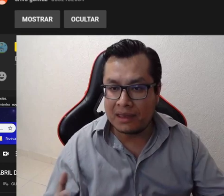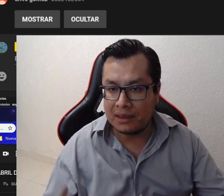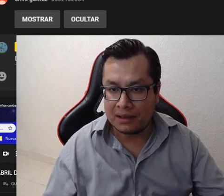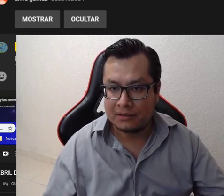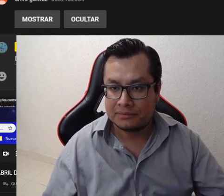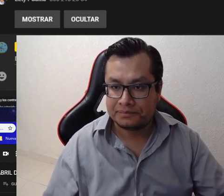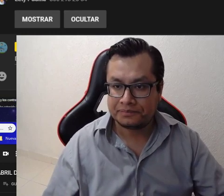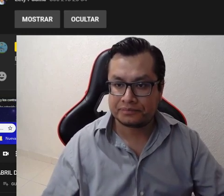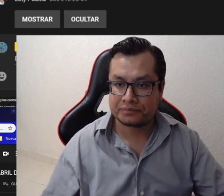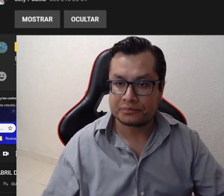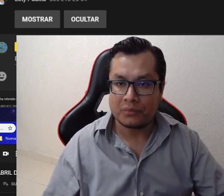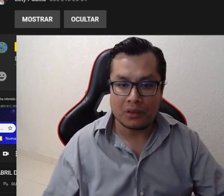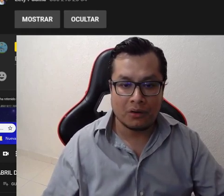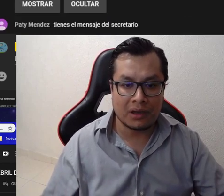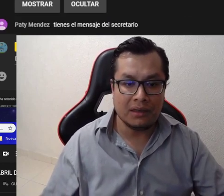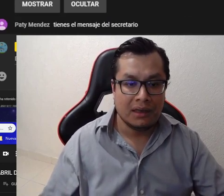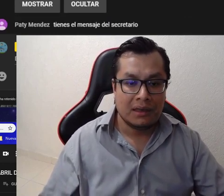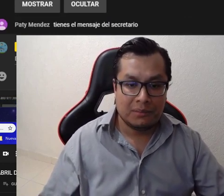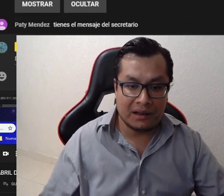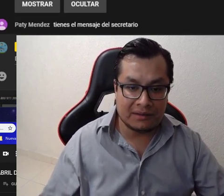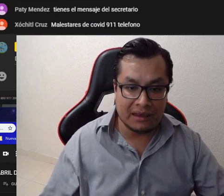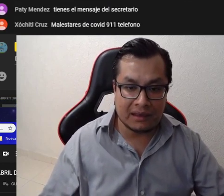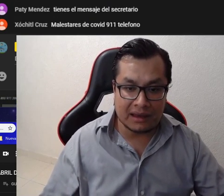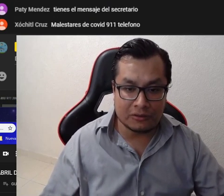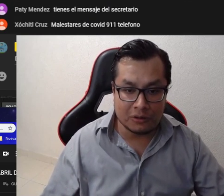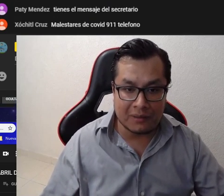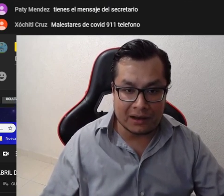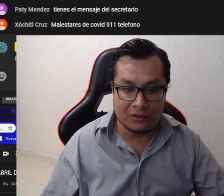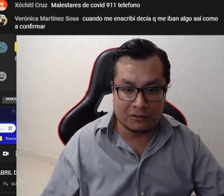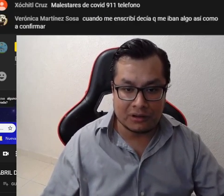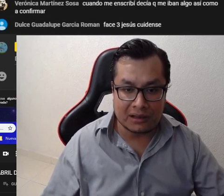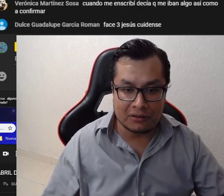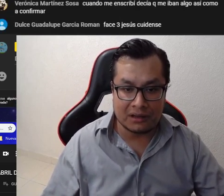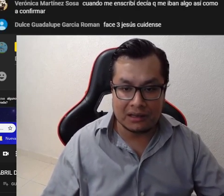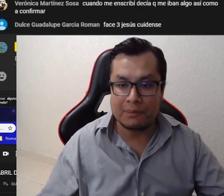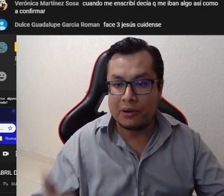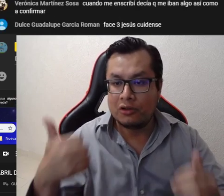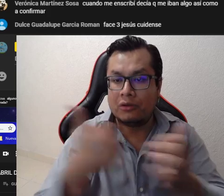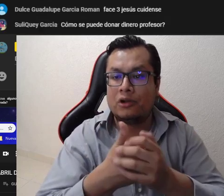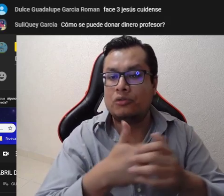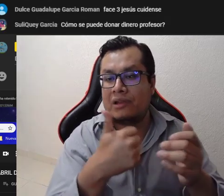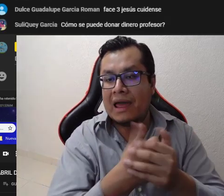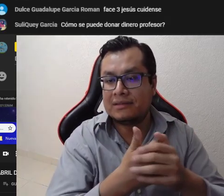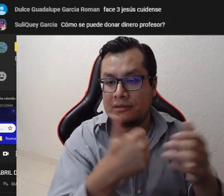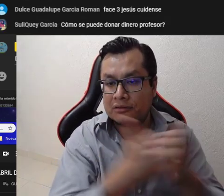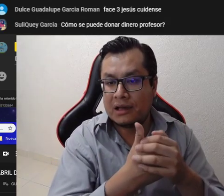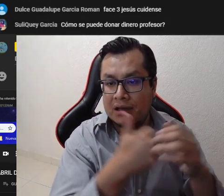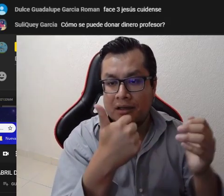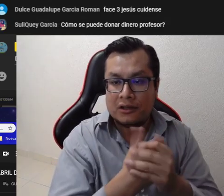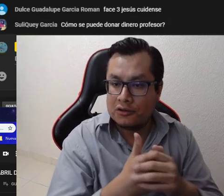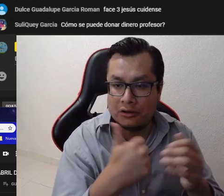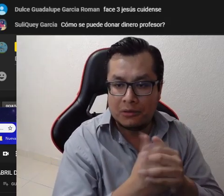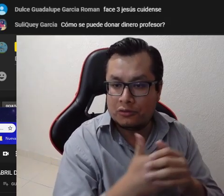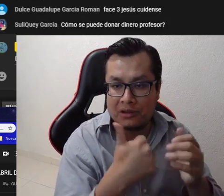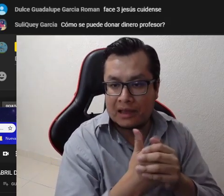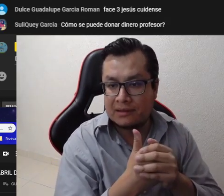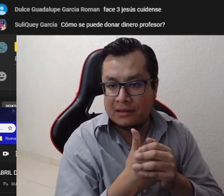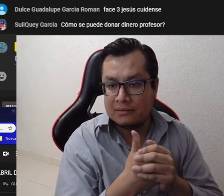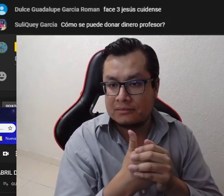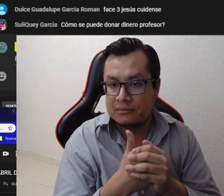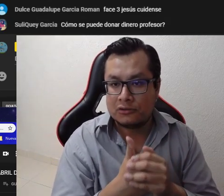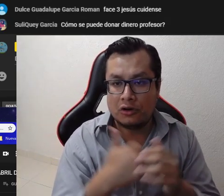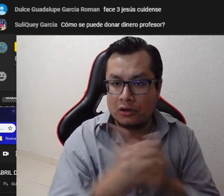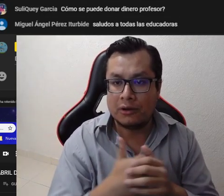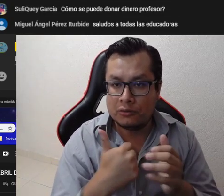unidad médica. ¿Ok? Miren, sí, ya somos varios conectados en línea, pero yo no veo sus likes. O sea, yo no veo sus likes,